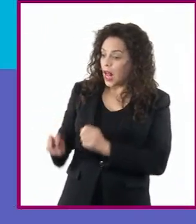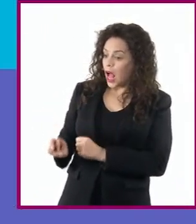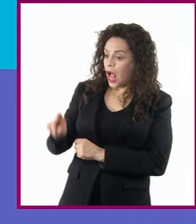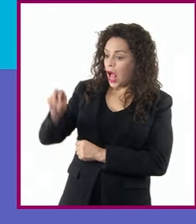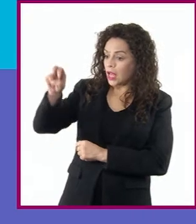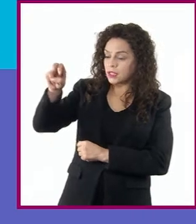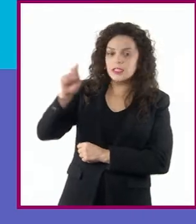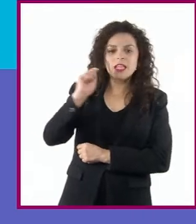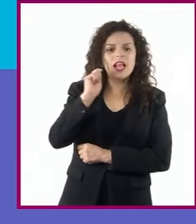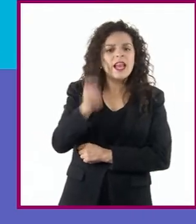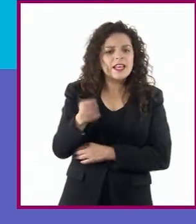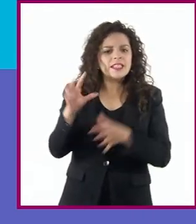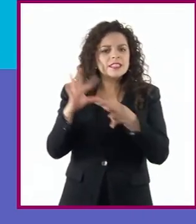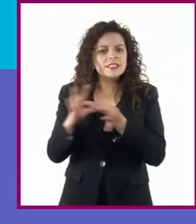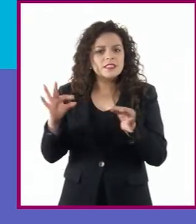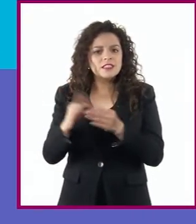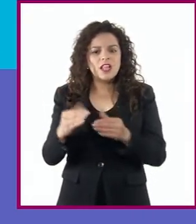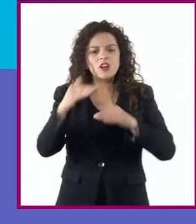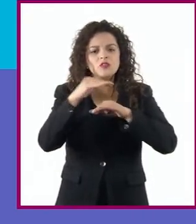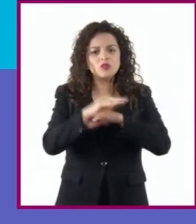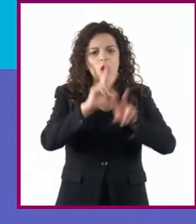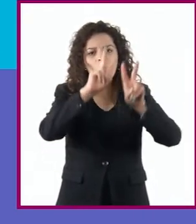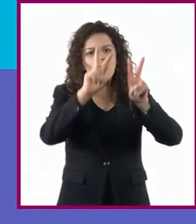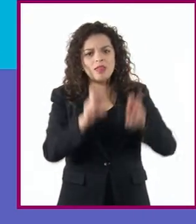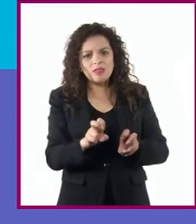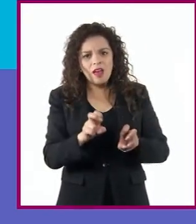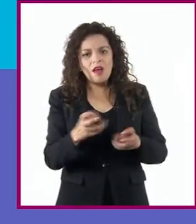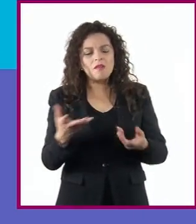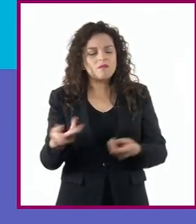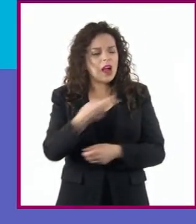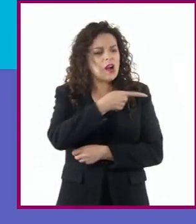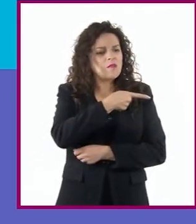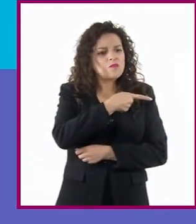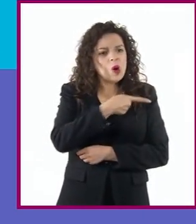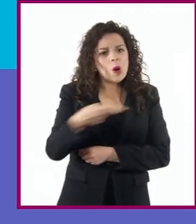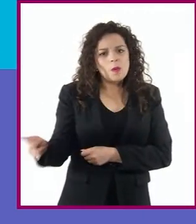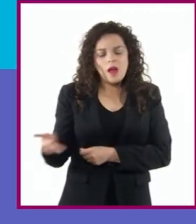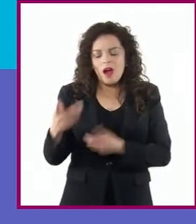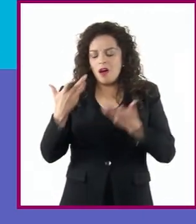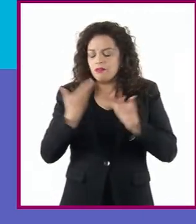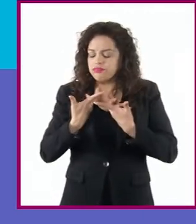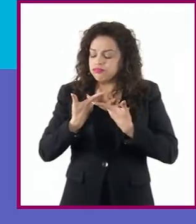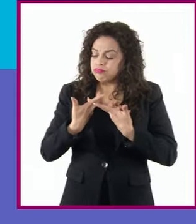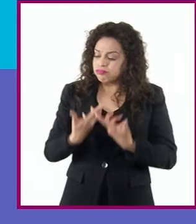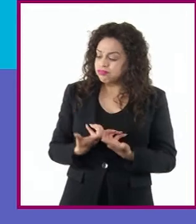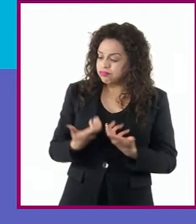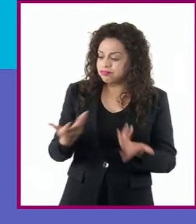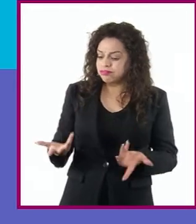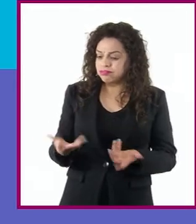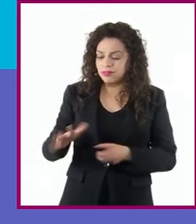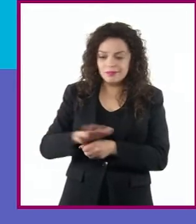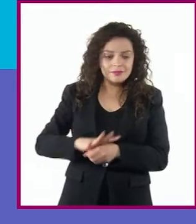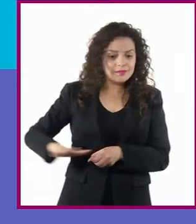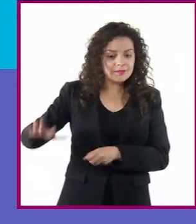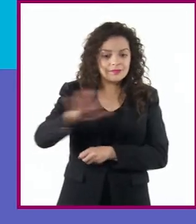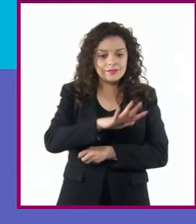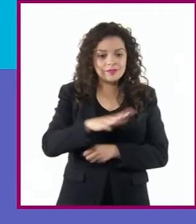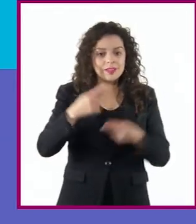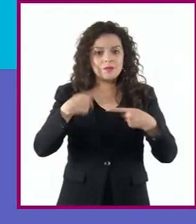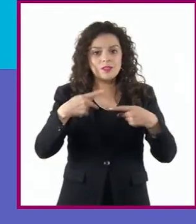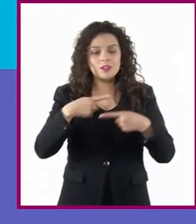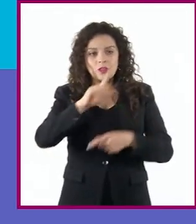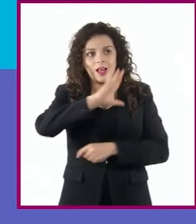una crítica sobre la pobreza y la desesperanza en la sociedad española, que termina generando entre